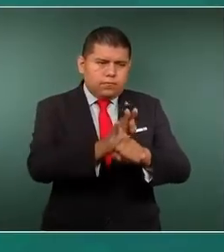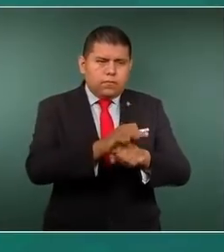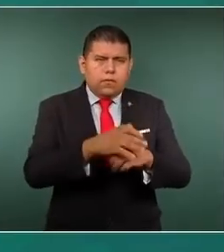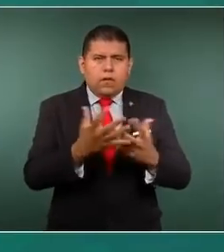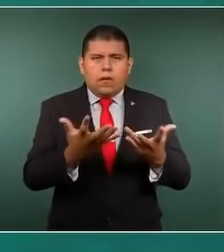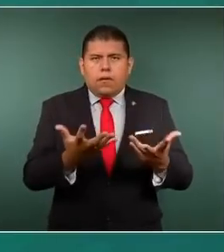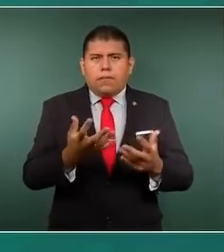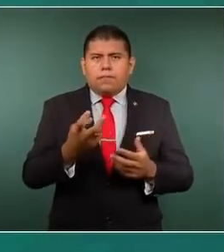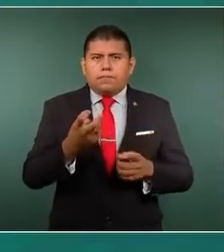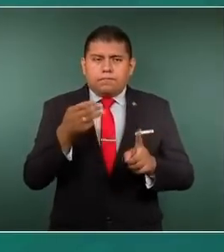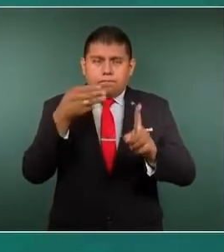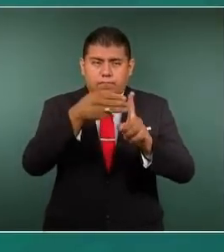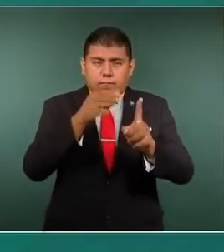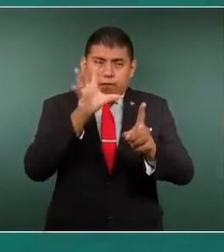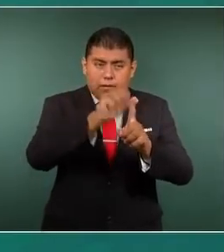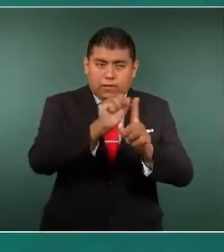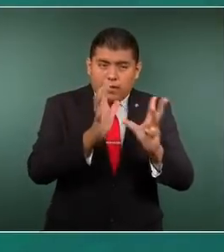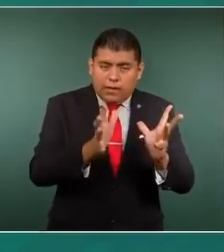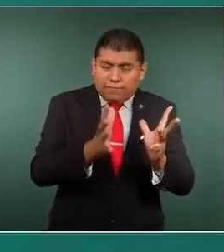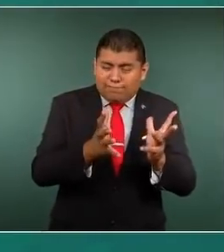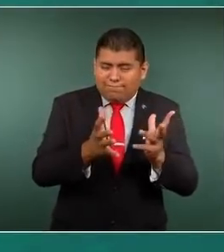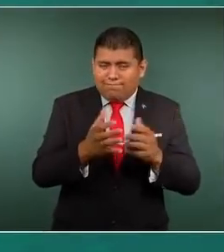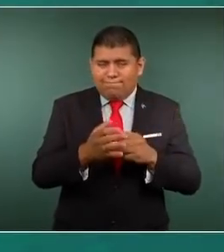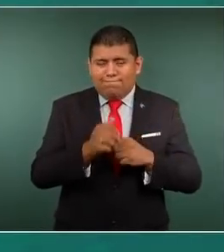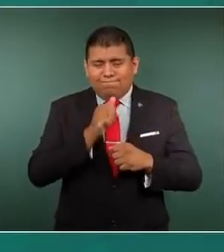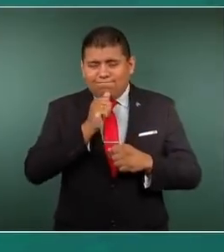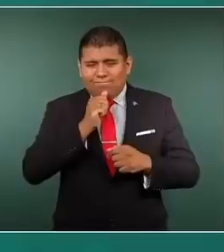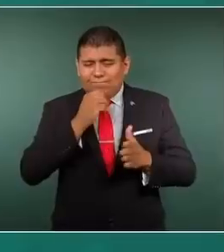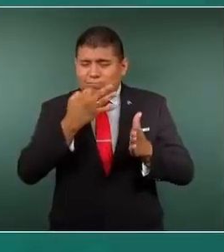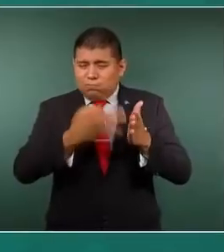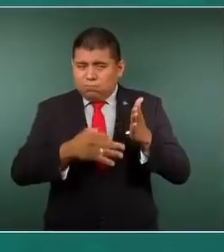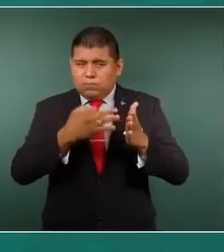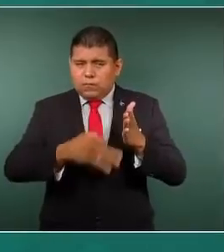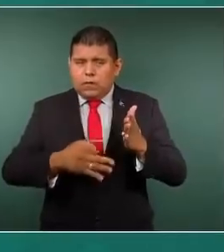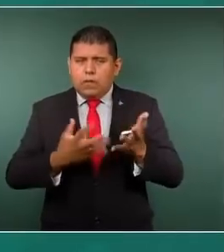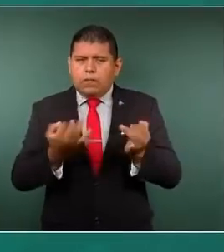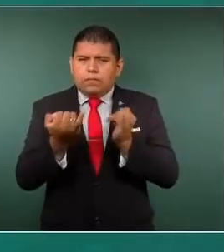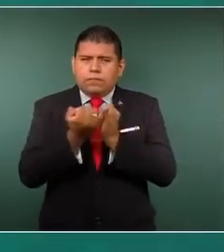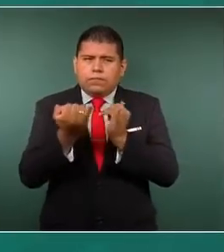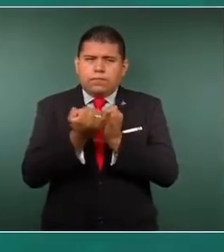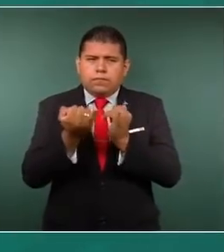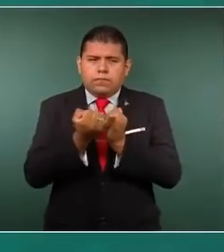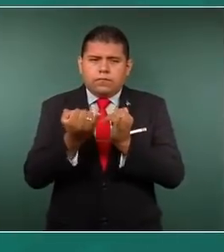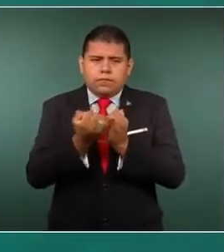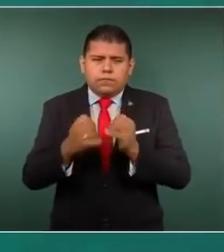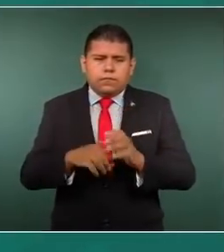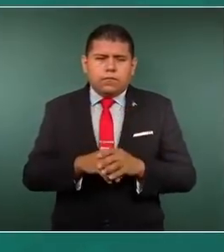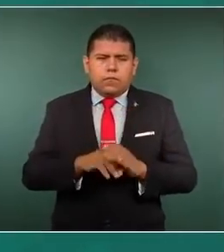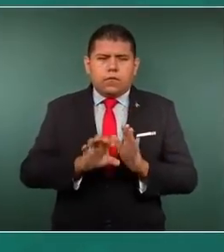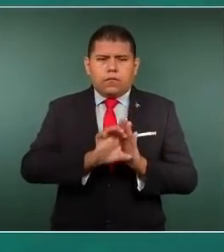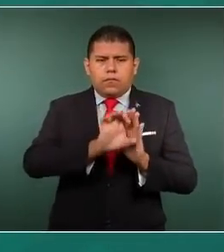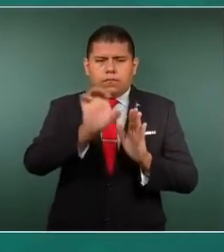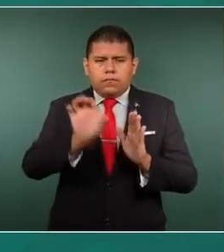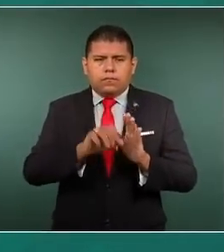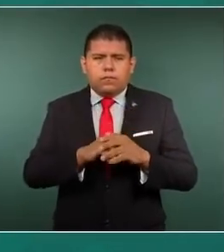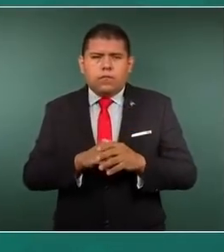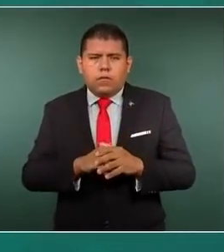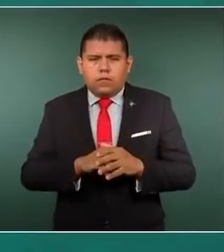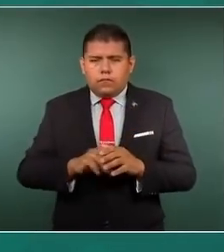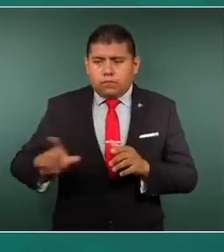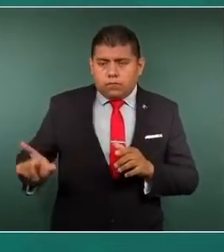decir no hemos podido cumplir con eso y también lo de la descentralización que no se